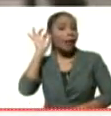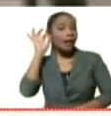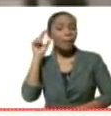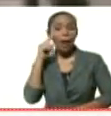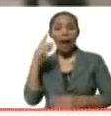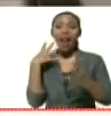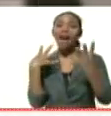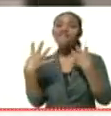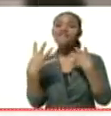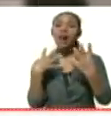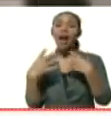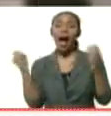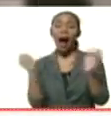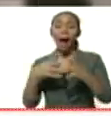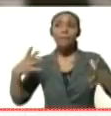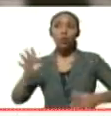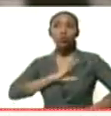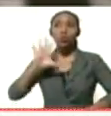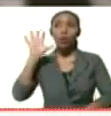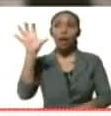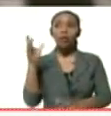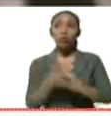Campo Soberano, oído,